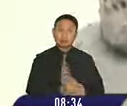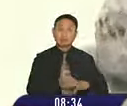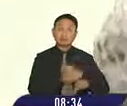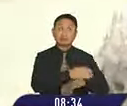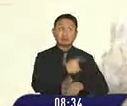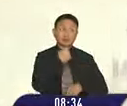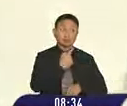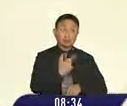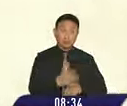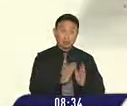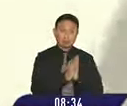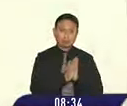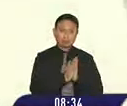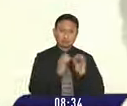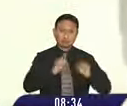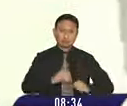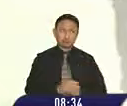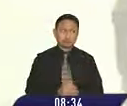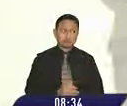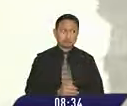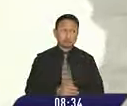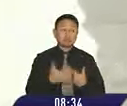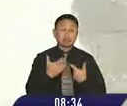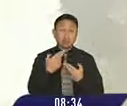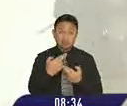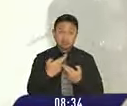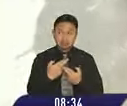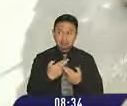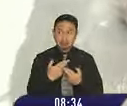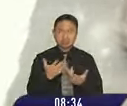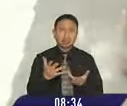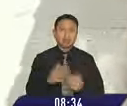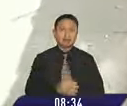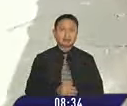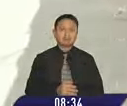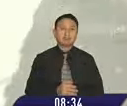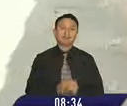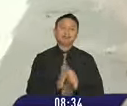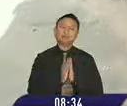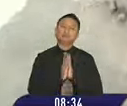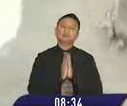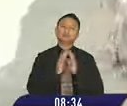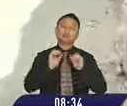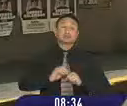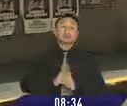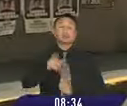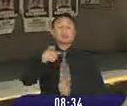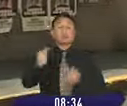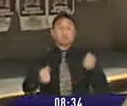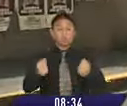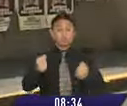la intervención y que hasta el momento no tienen ninguna respuesta. El llamado también es a los conductores.